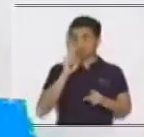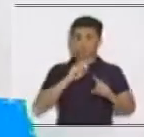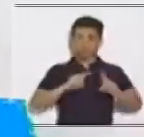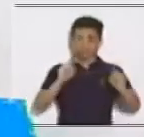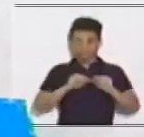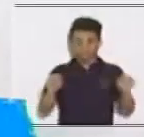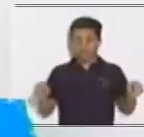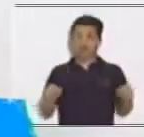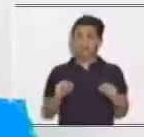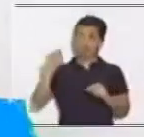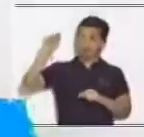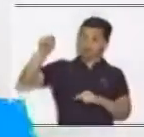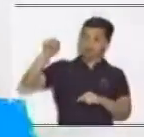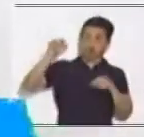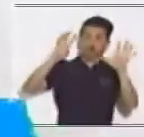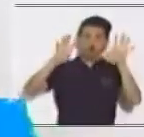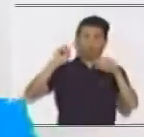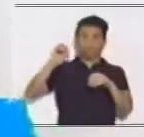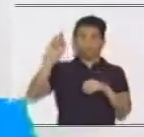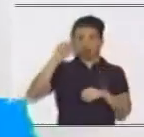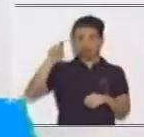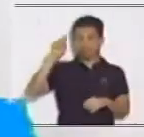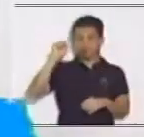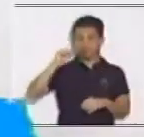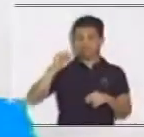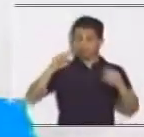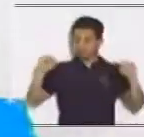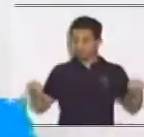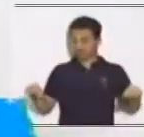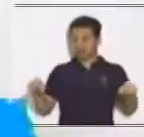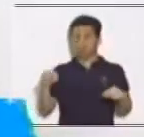90 que es recto y aquí aparecen dos de 45.